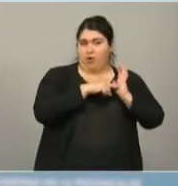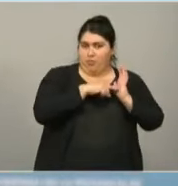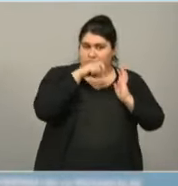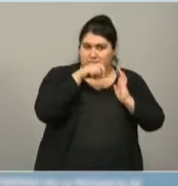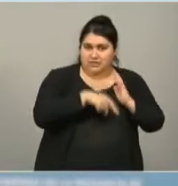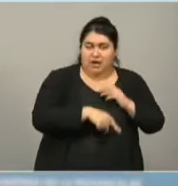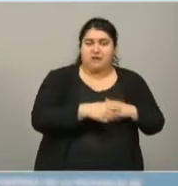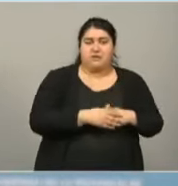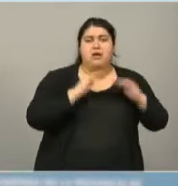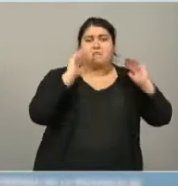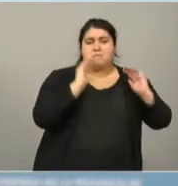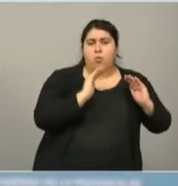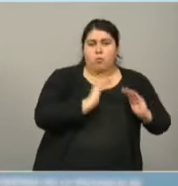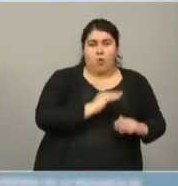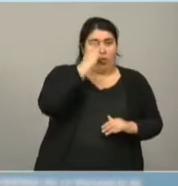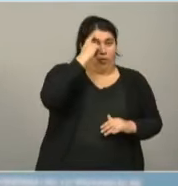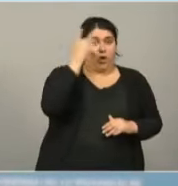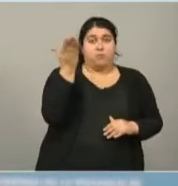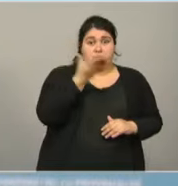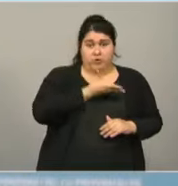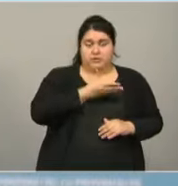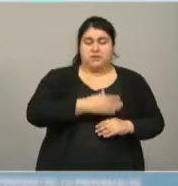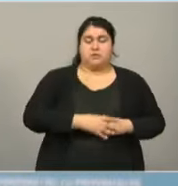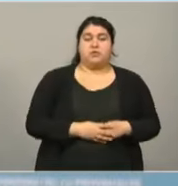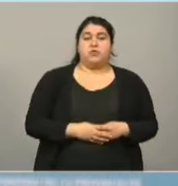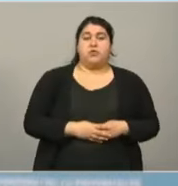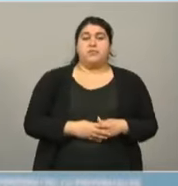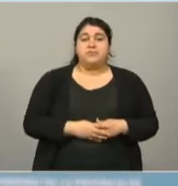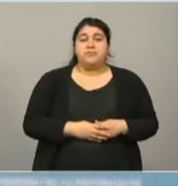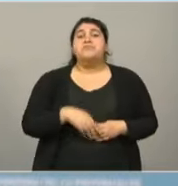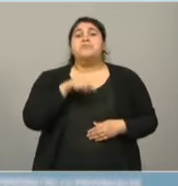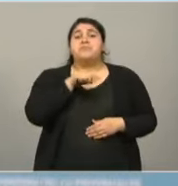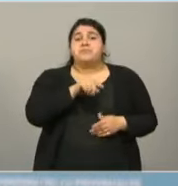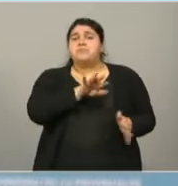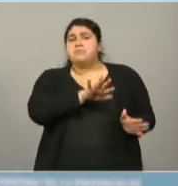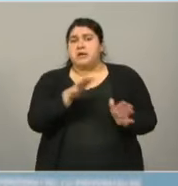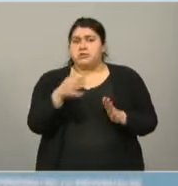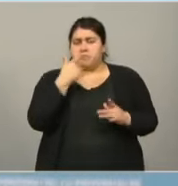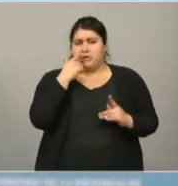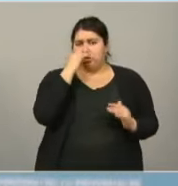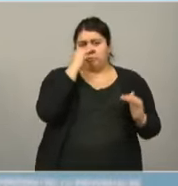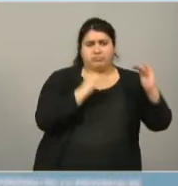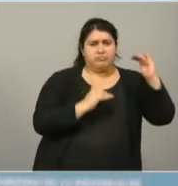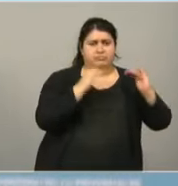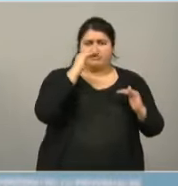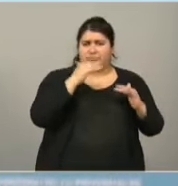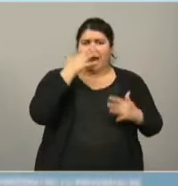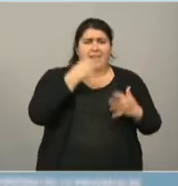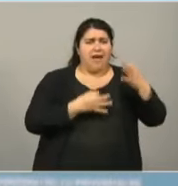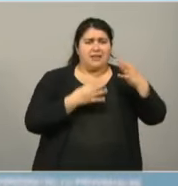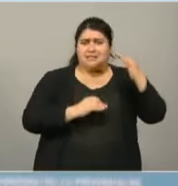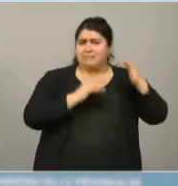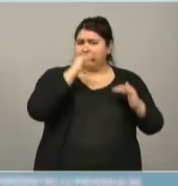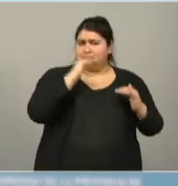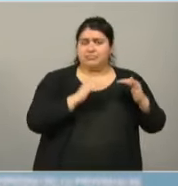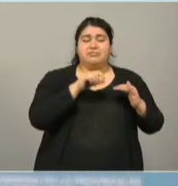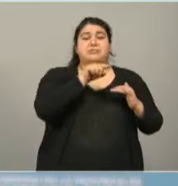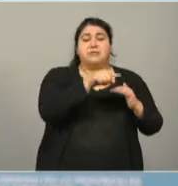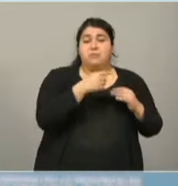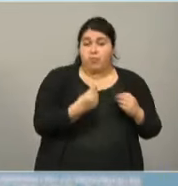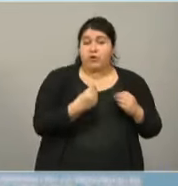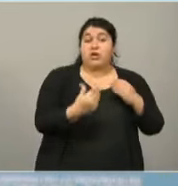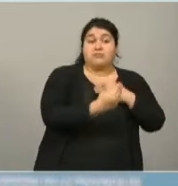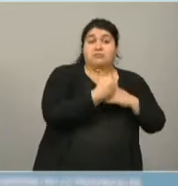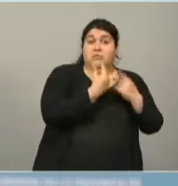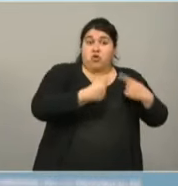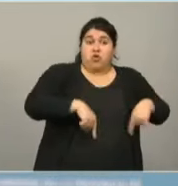tributarios está cayendo en torno al 10% en términos reales con un desempeño dispar fíjense que la recaudación propia es decir